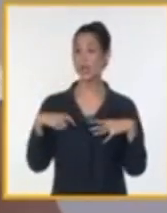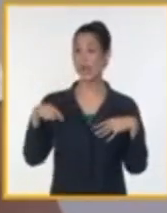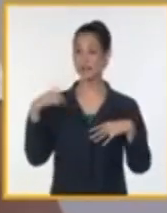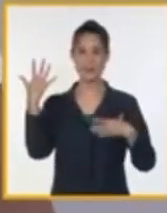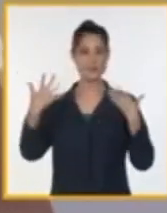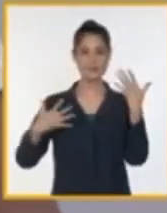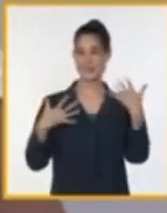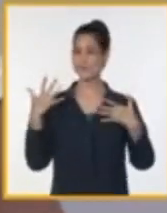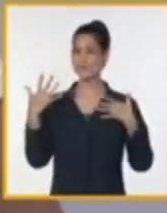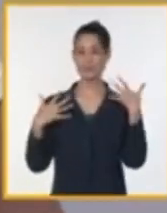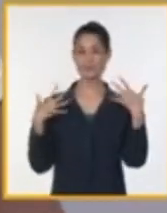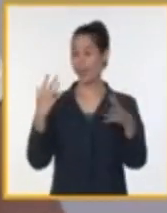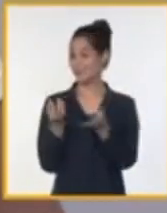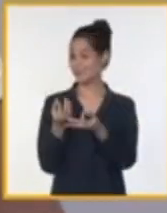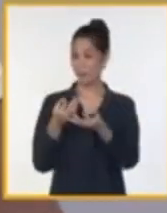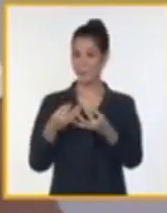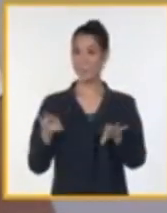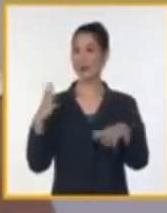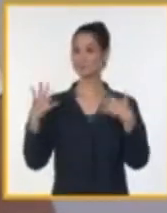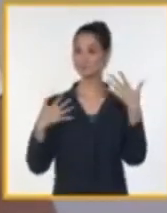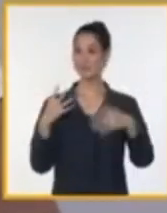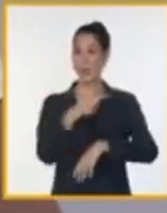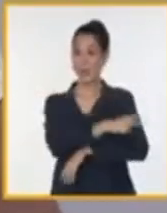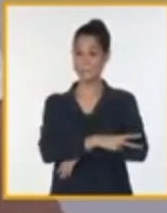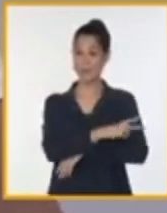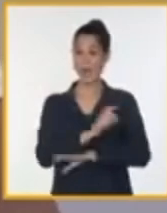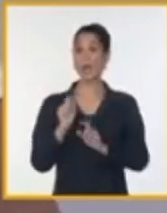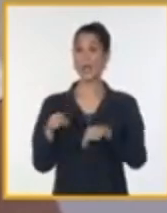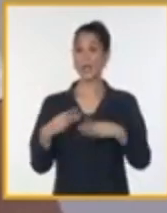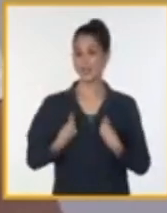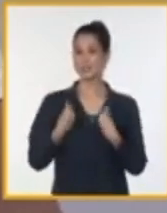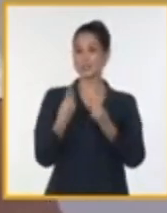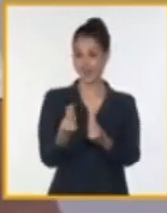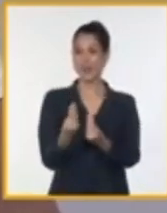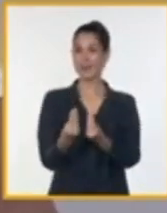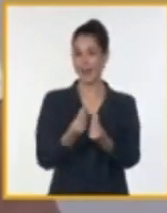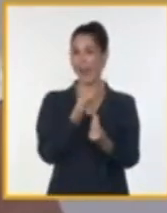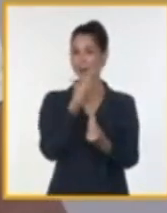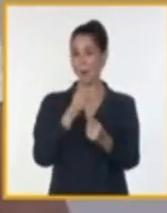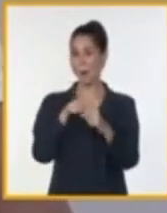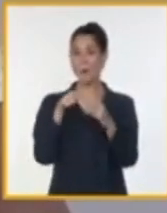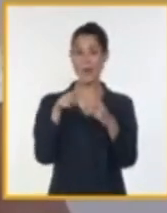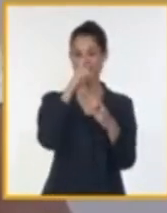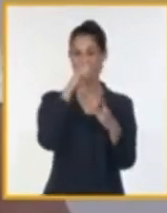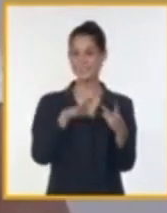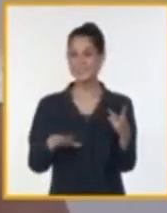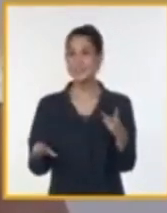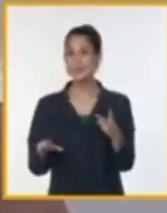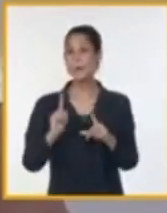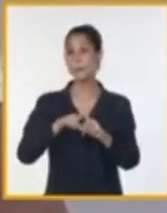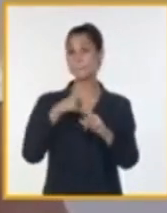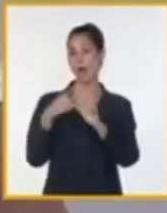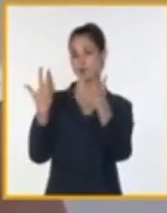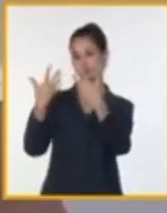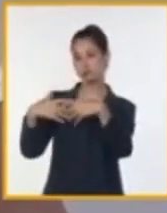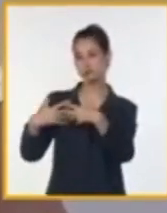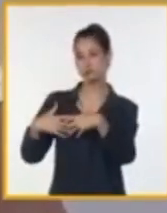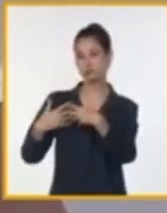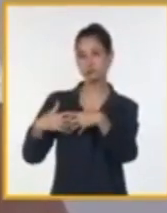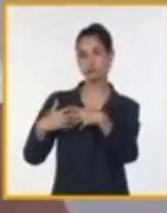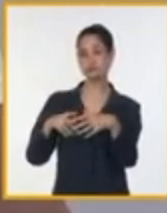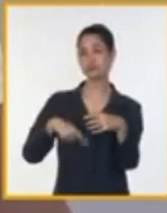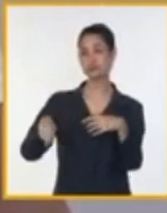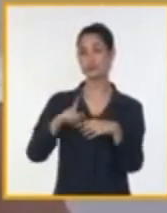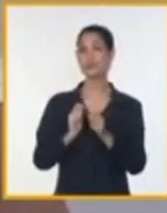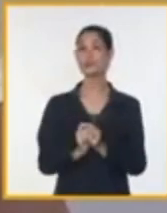de las opciones que tiene preparado nuestro país para el verano, sino que también vamos a estar incorporándonos a la producción, que es ahora mismo una de las líneas fundamentales también